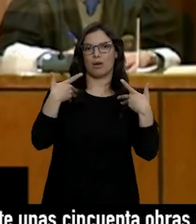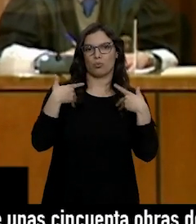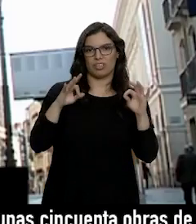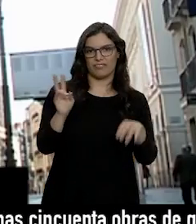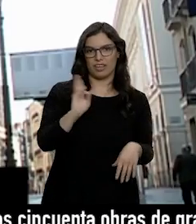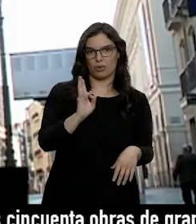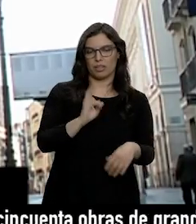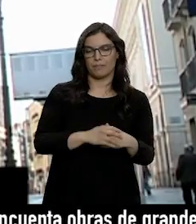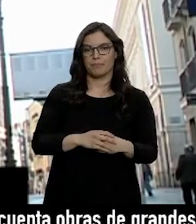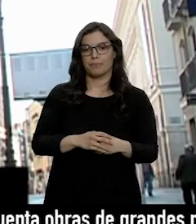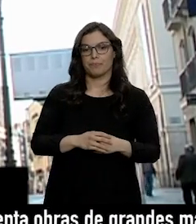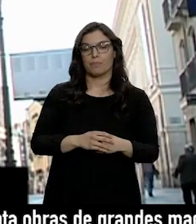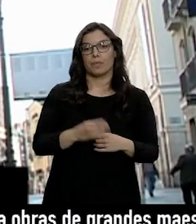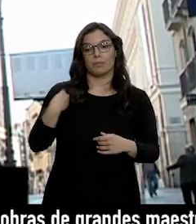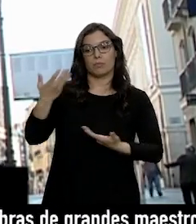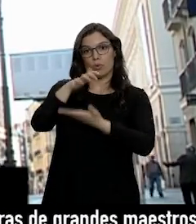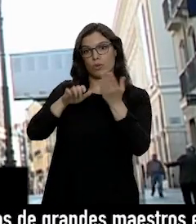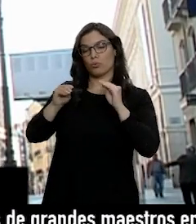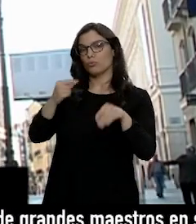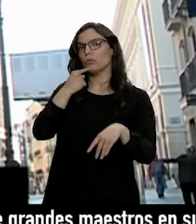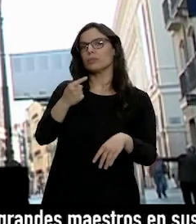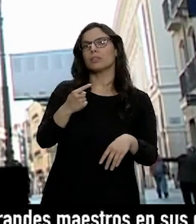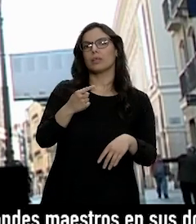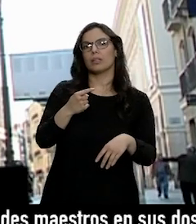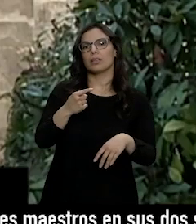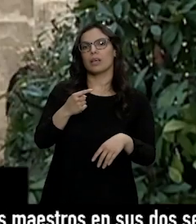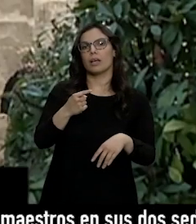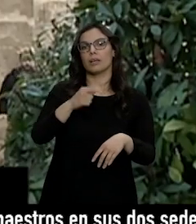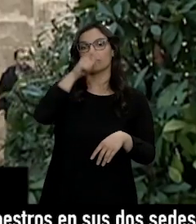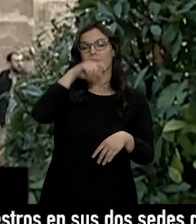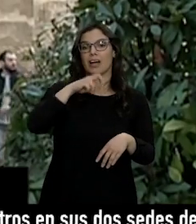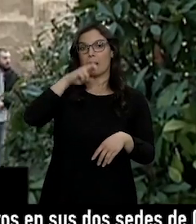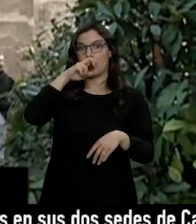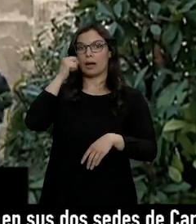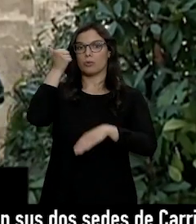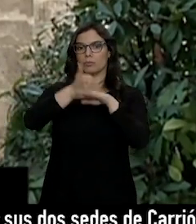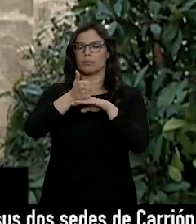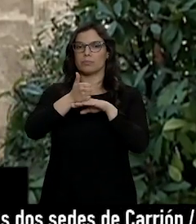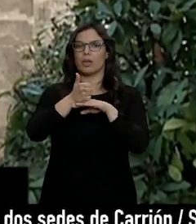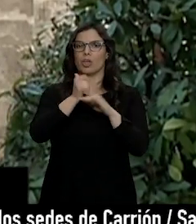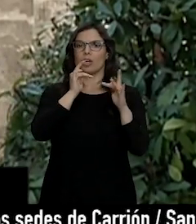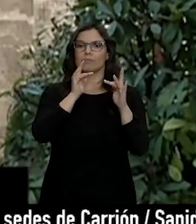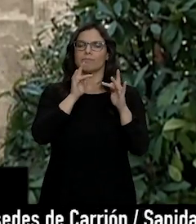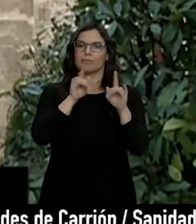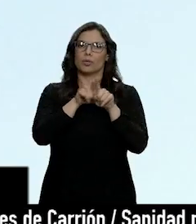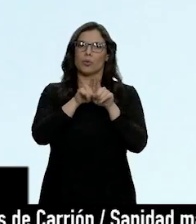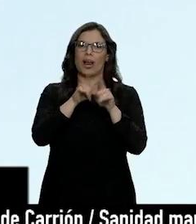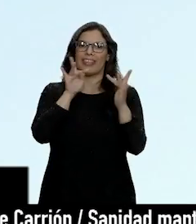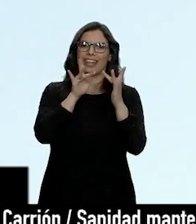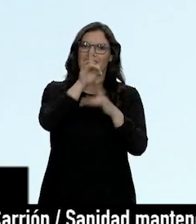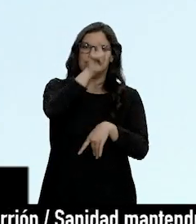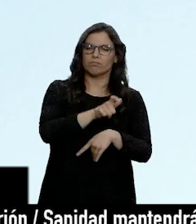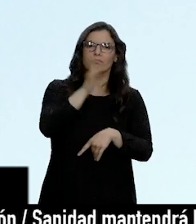de Valladolid. En el mismo comunicado manifiesta la cercanía del arzobispado a su persona y a su sufrimiento, a pesar